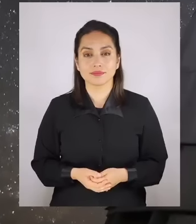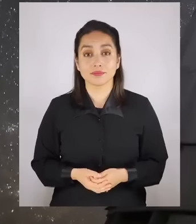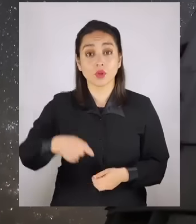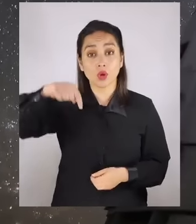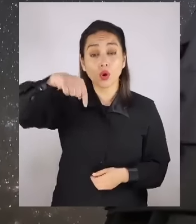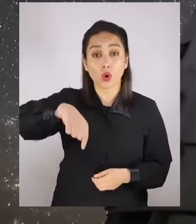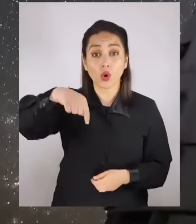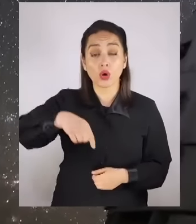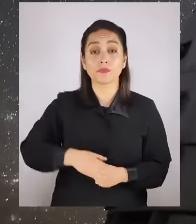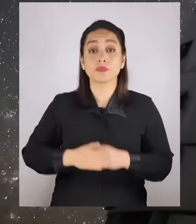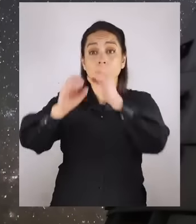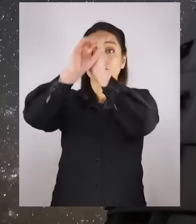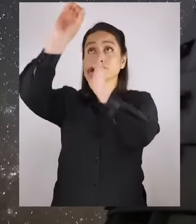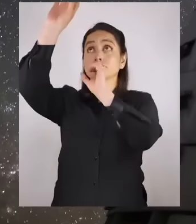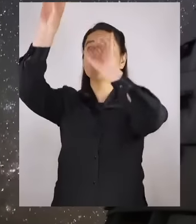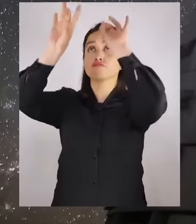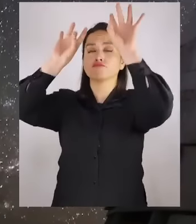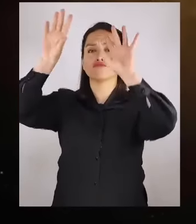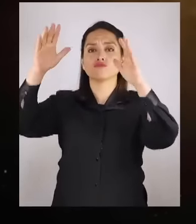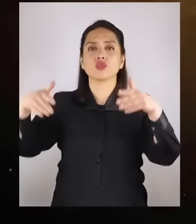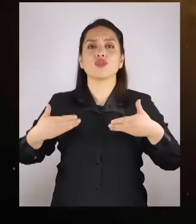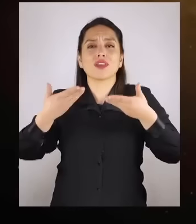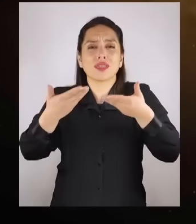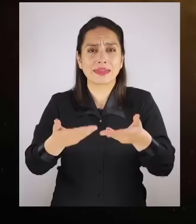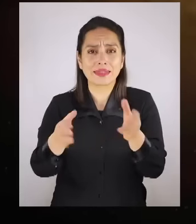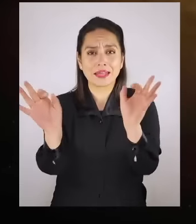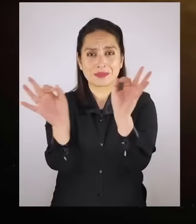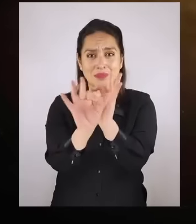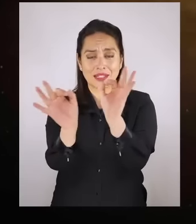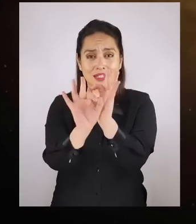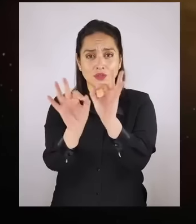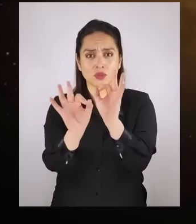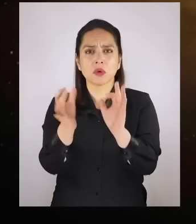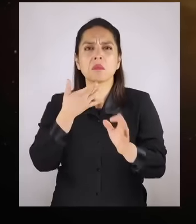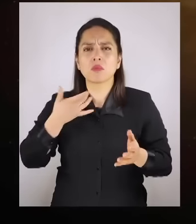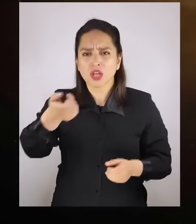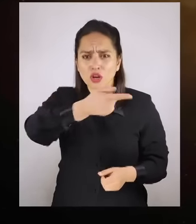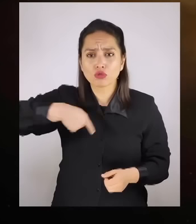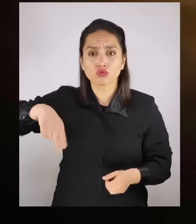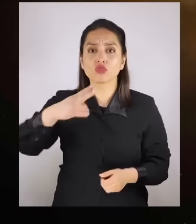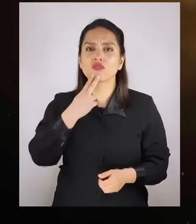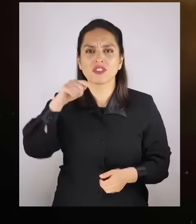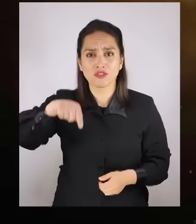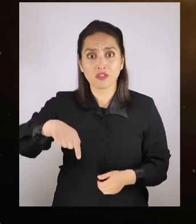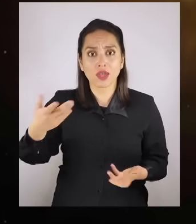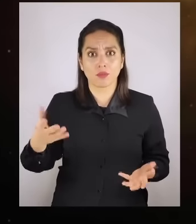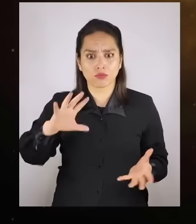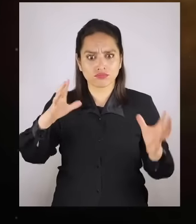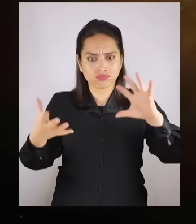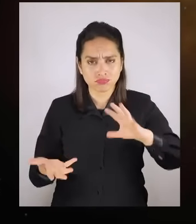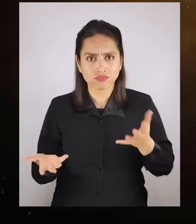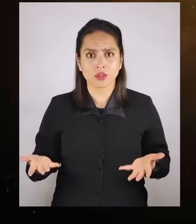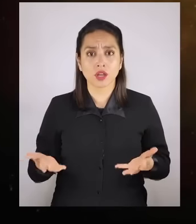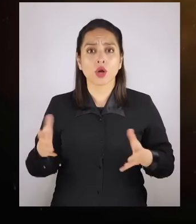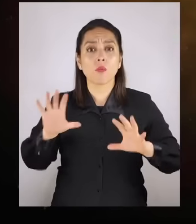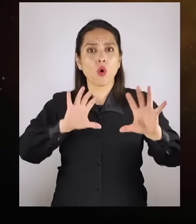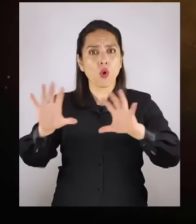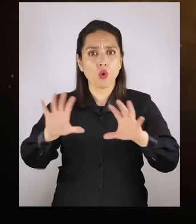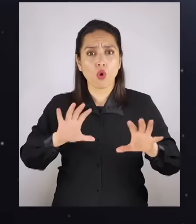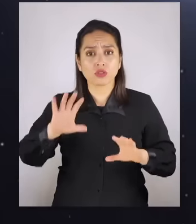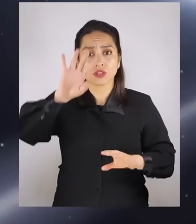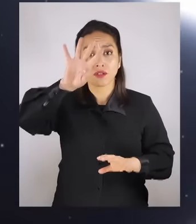Hoy en día la astronomía nos ha dado una explicación de por qué nosotros llegamos a vivir aquí. Elementos que nos componen fueron